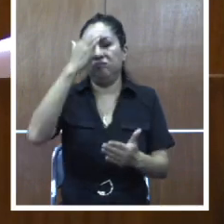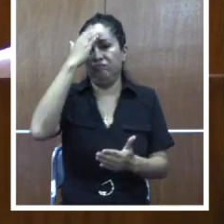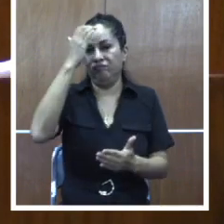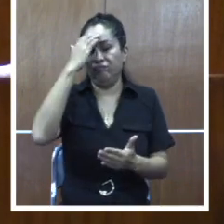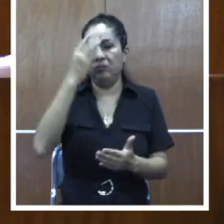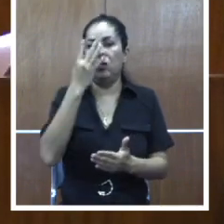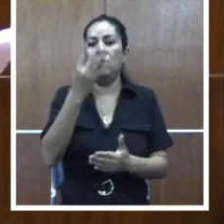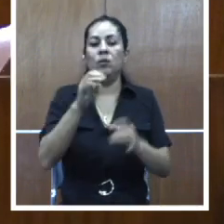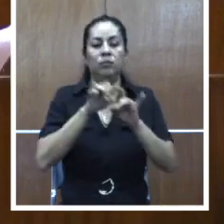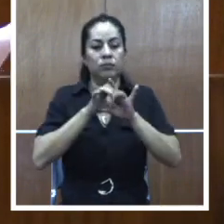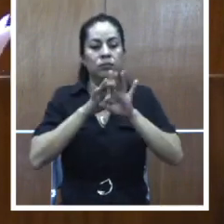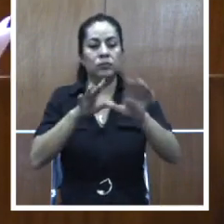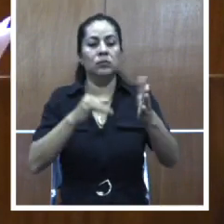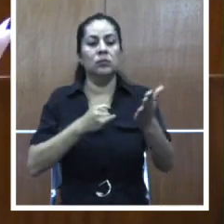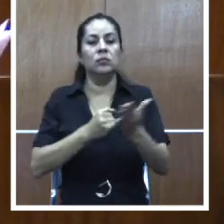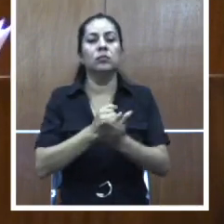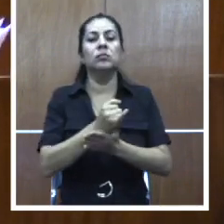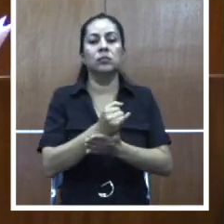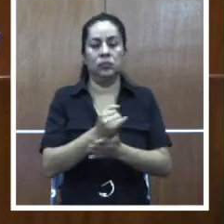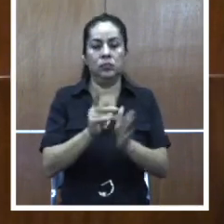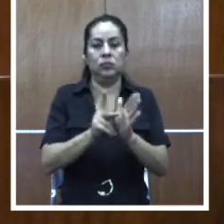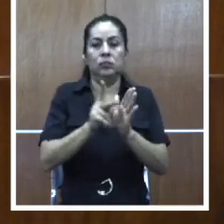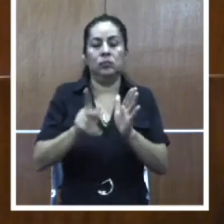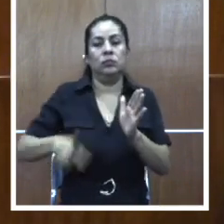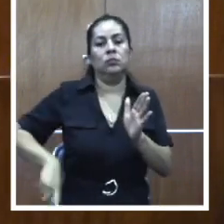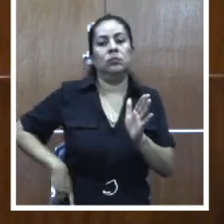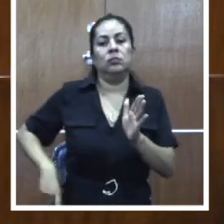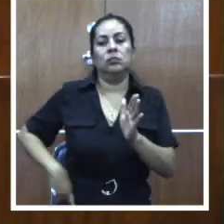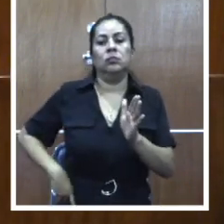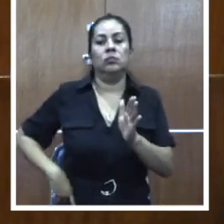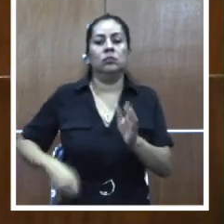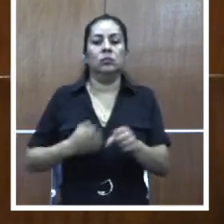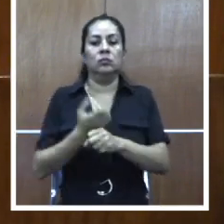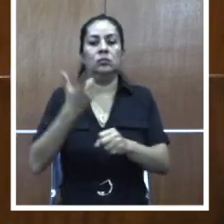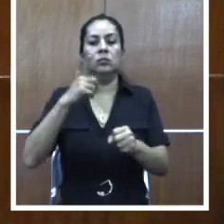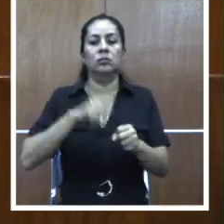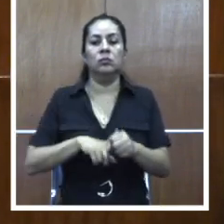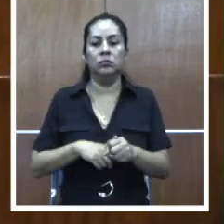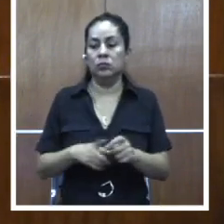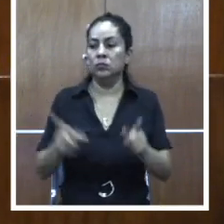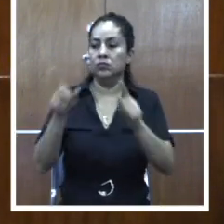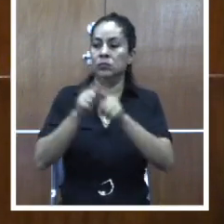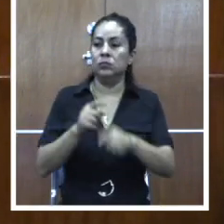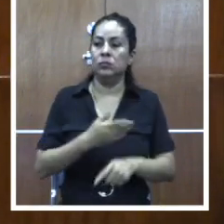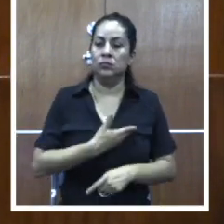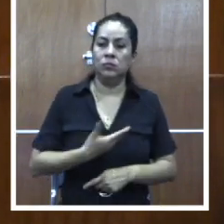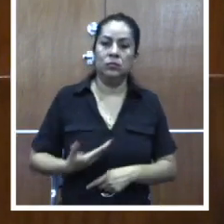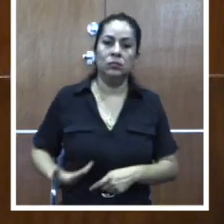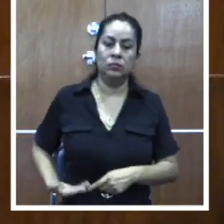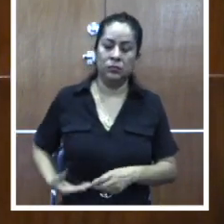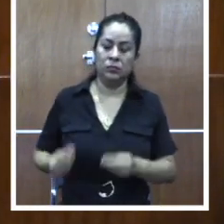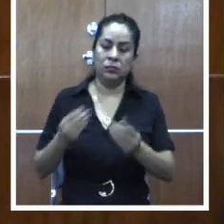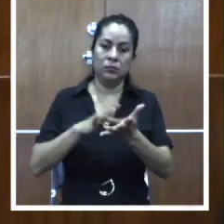Cuarto, publíquese el presente decreto en el periódico oficial del Gobierno del Estado. Es cuanto, diputado presidente. Muchas gracias por la